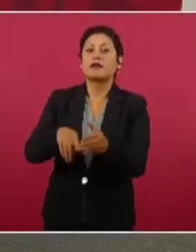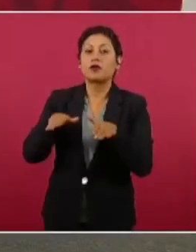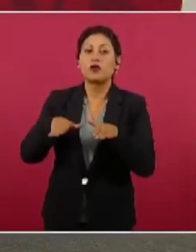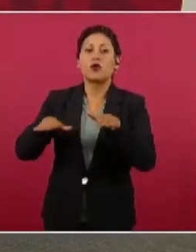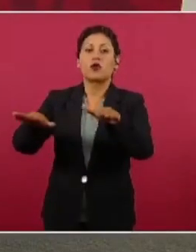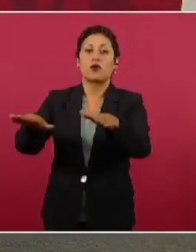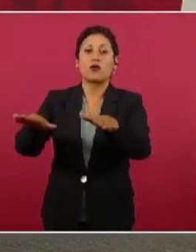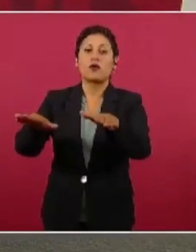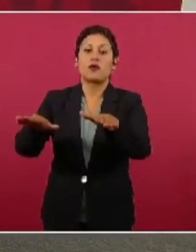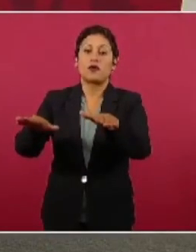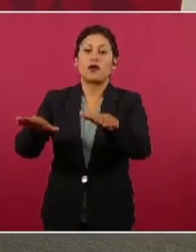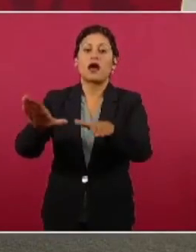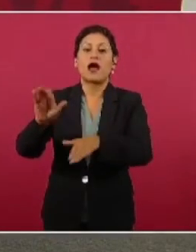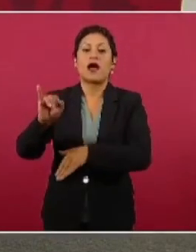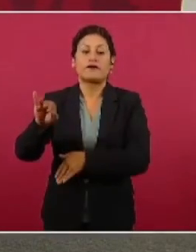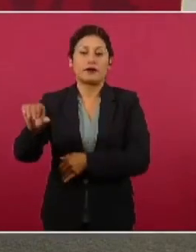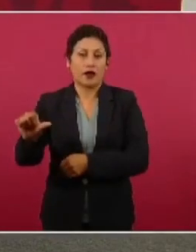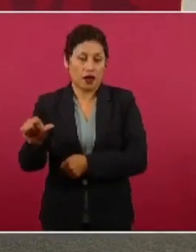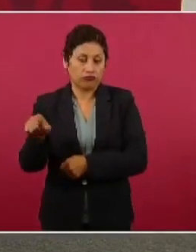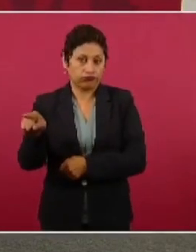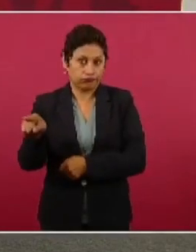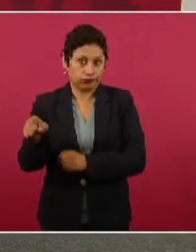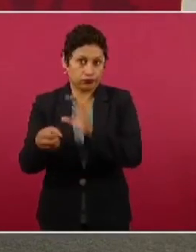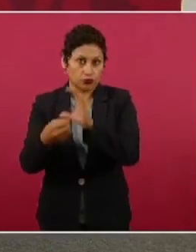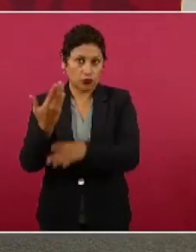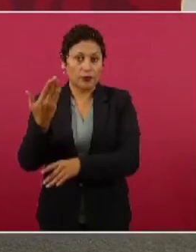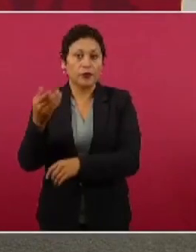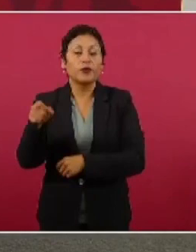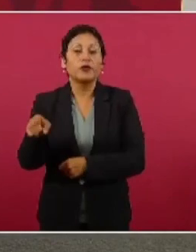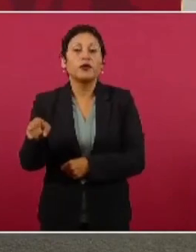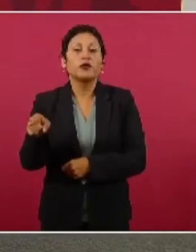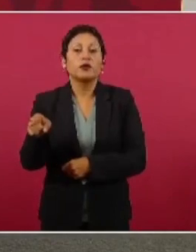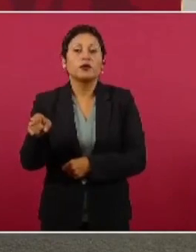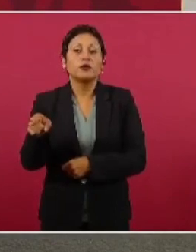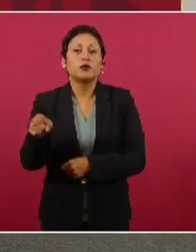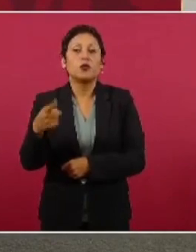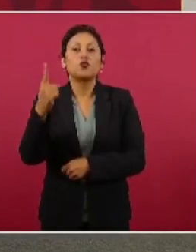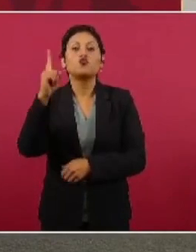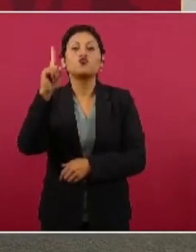reunimos casi una vez por mes